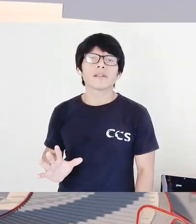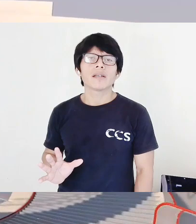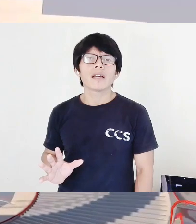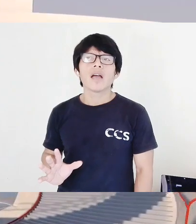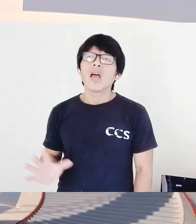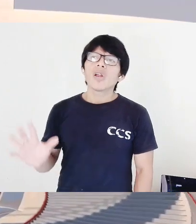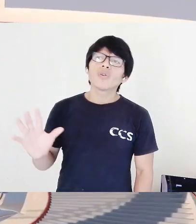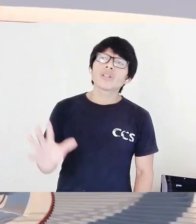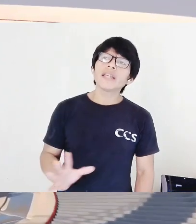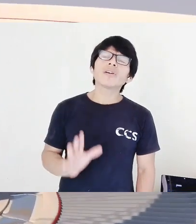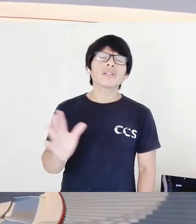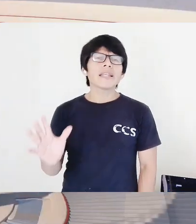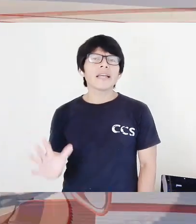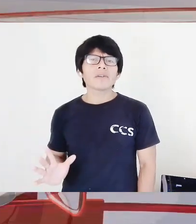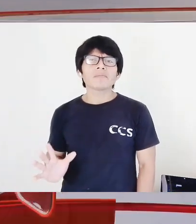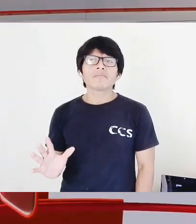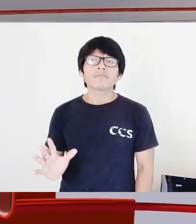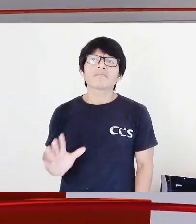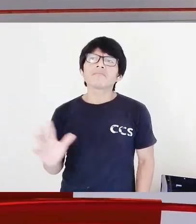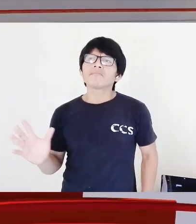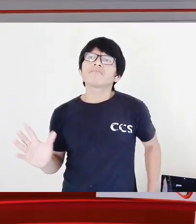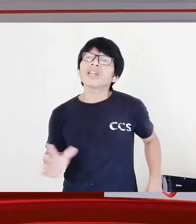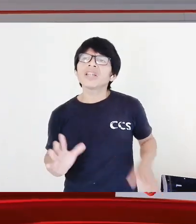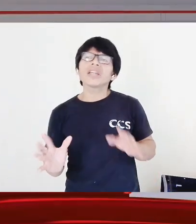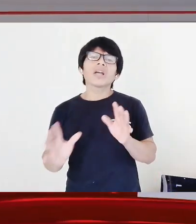Murieron más de 20 personas. Los gringos, ¿qué dijeron?